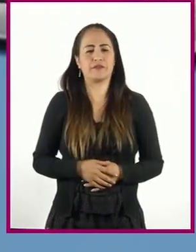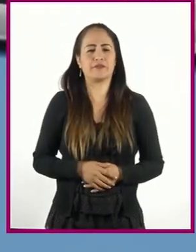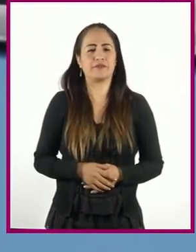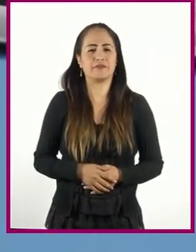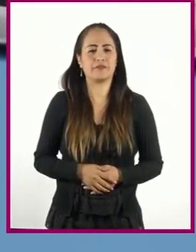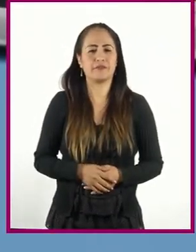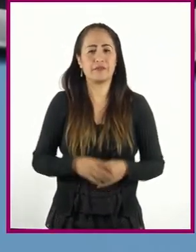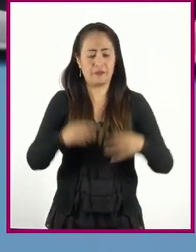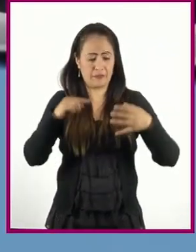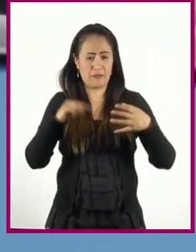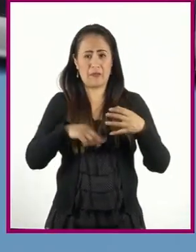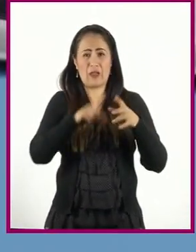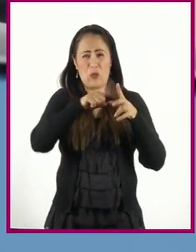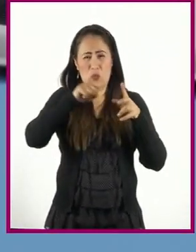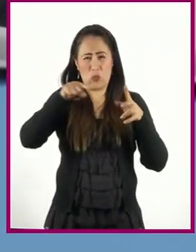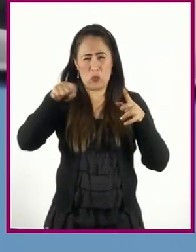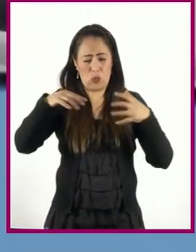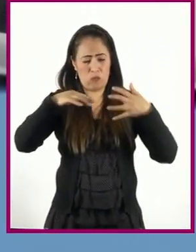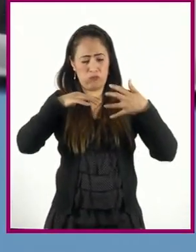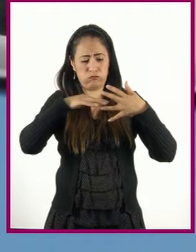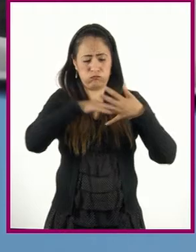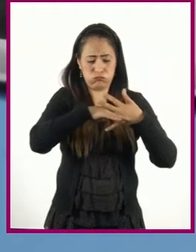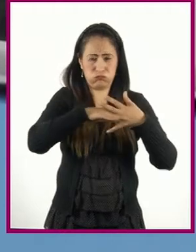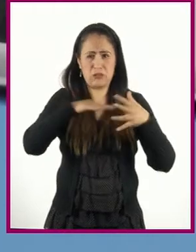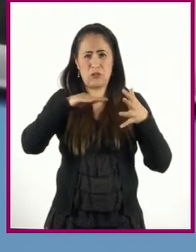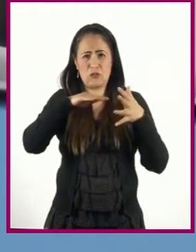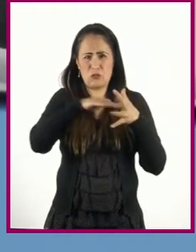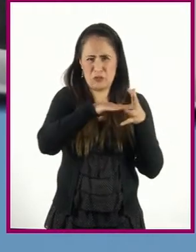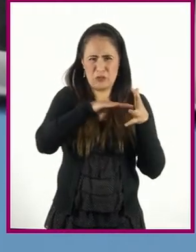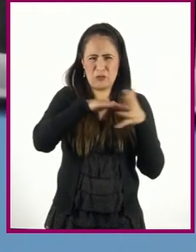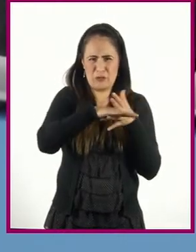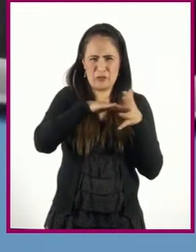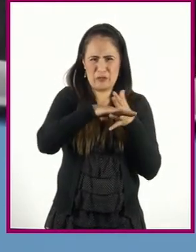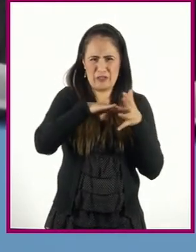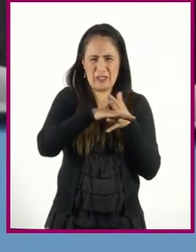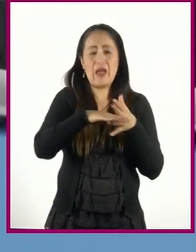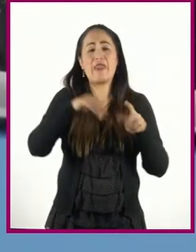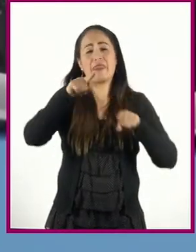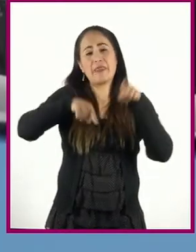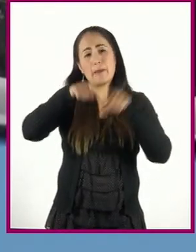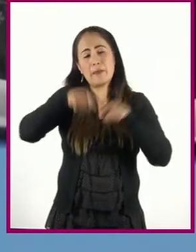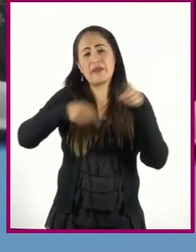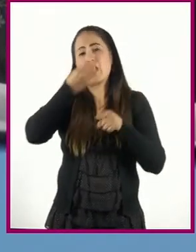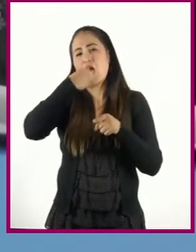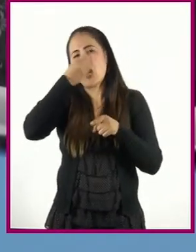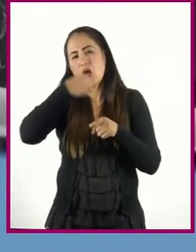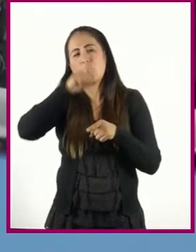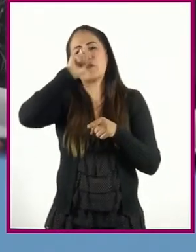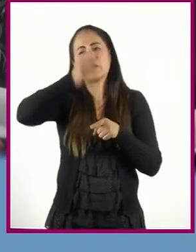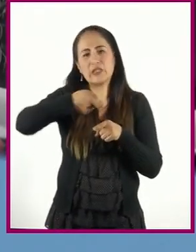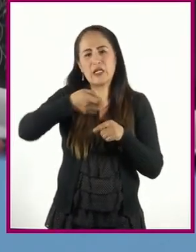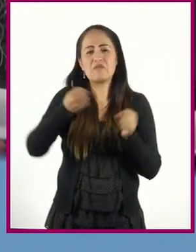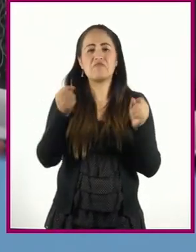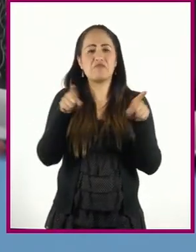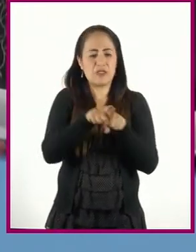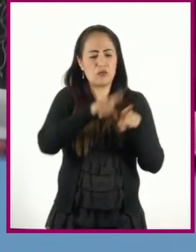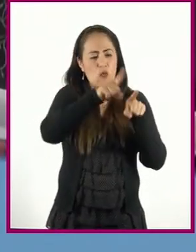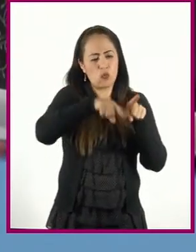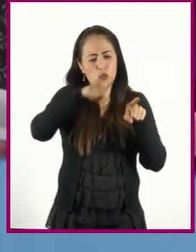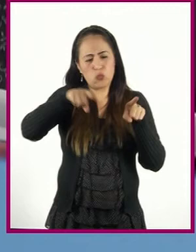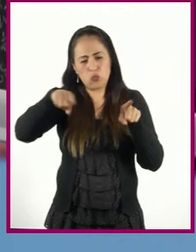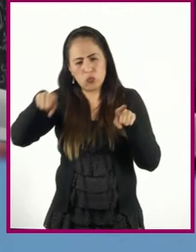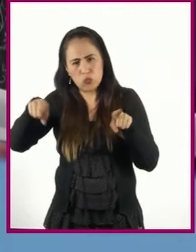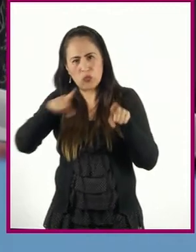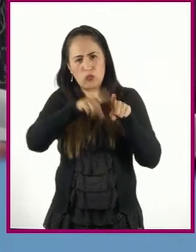de penetración de las microondas depende de la composición de los alimentos y de la frecuencia de las ondas,